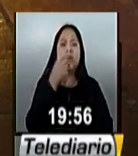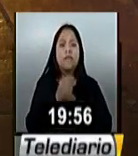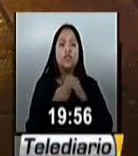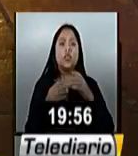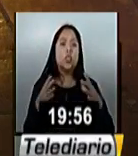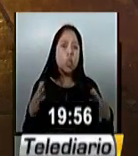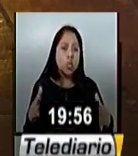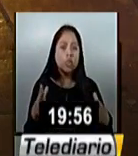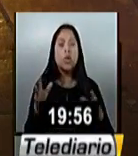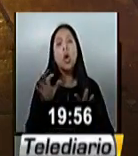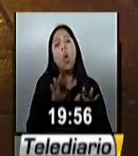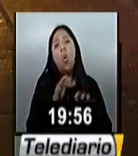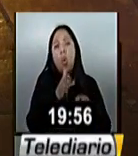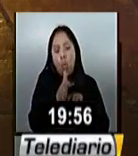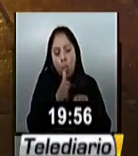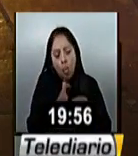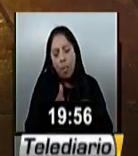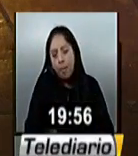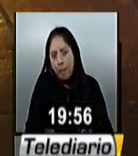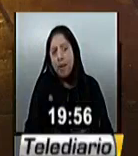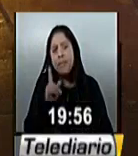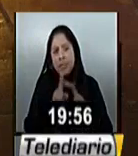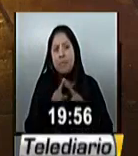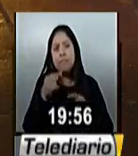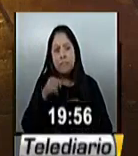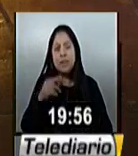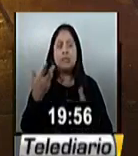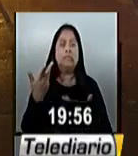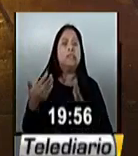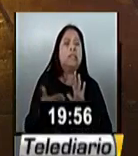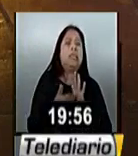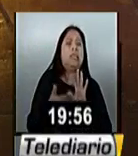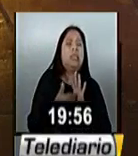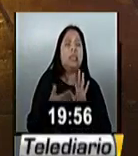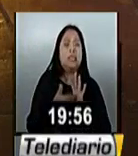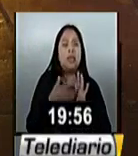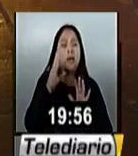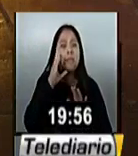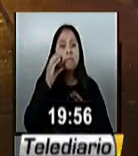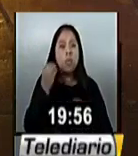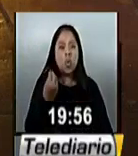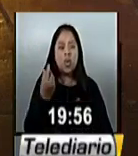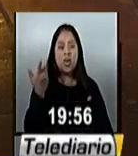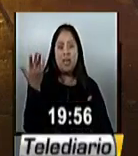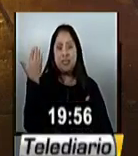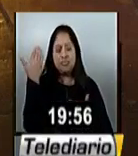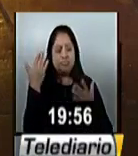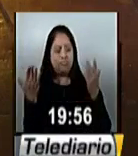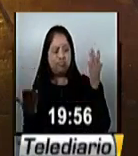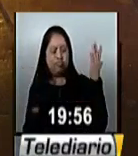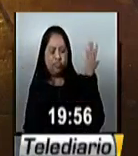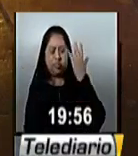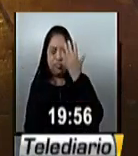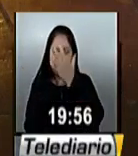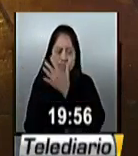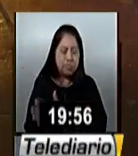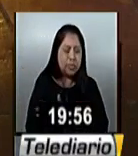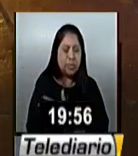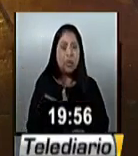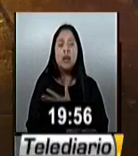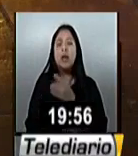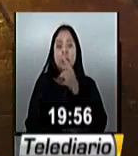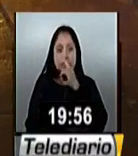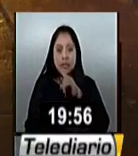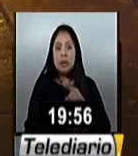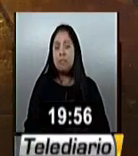solo para remontar los años causados por la deforestación y la explotación y